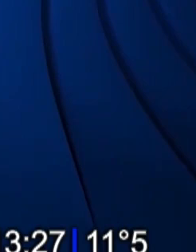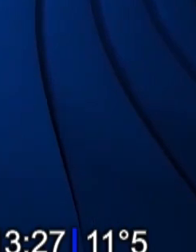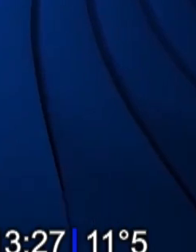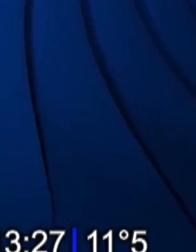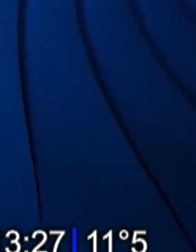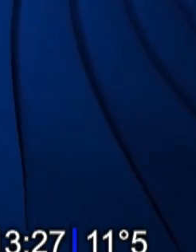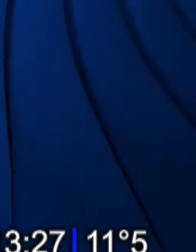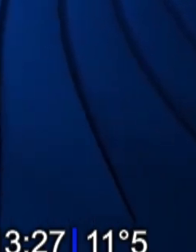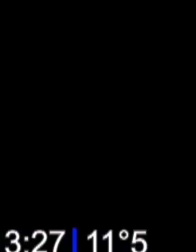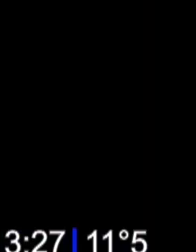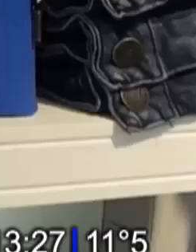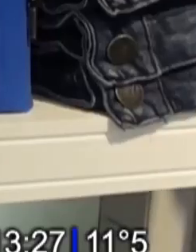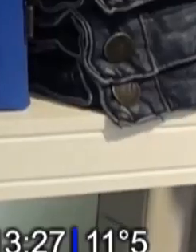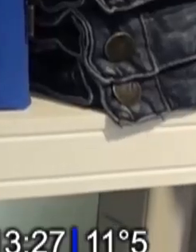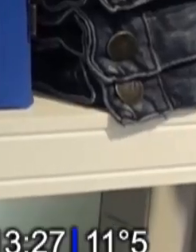nuestro.